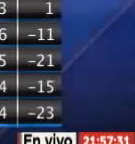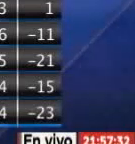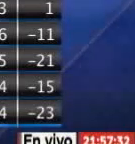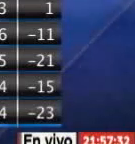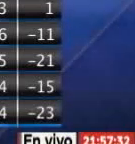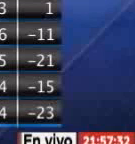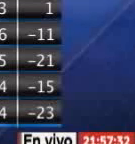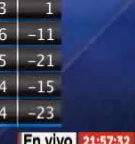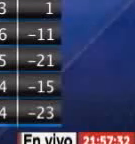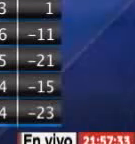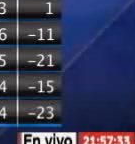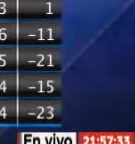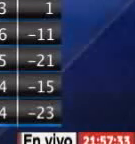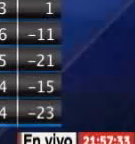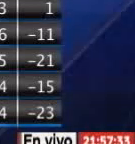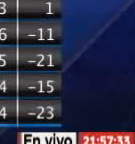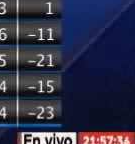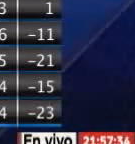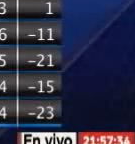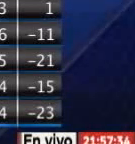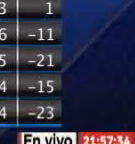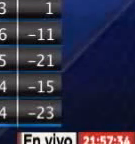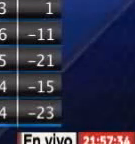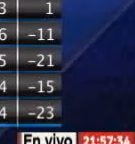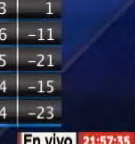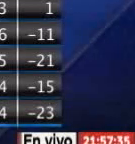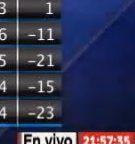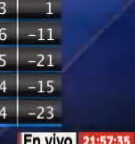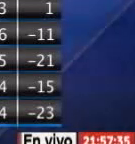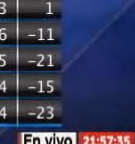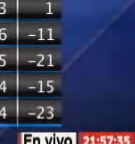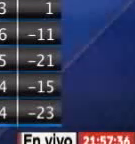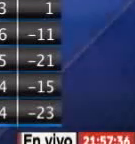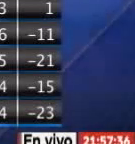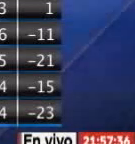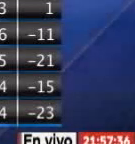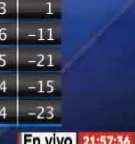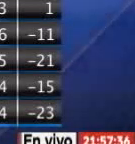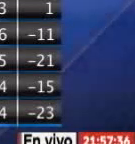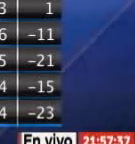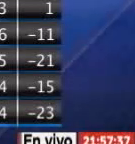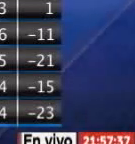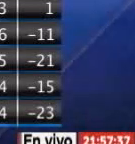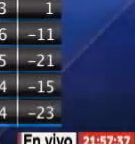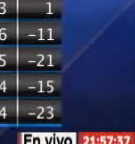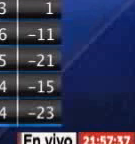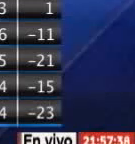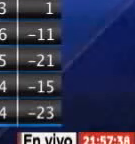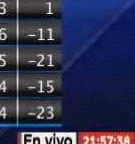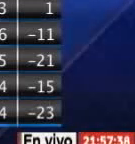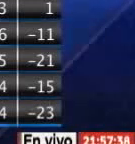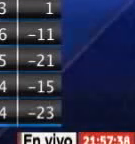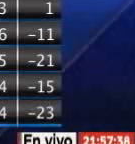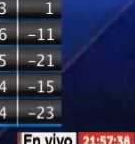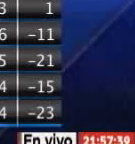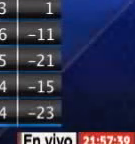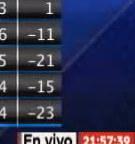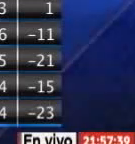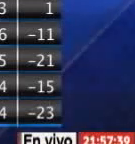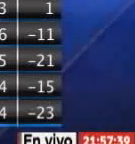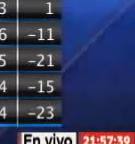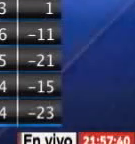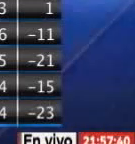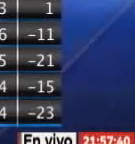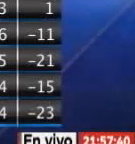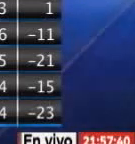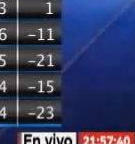con 36 puntos. Atención que le saca 4 puntos de ventaja al Delfín. Esto es importante porque Emelec tiene un calendario complicado y eso le da un margen de